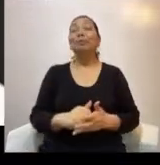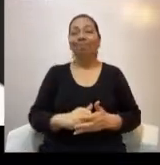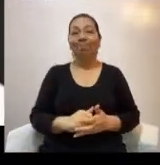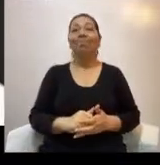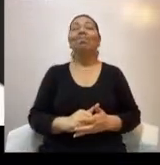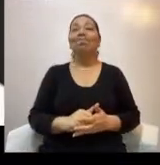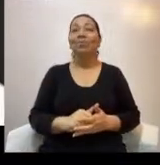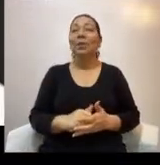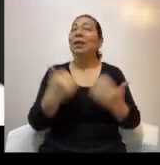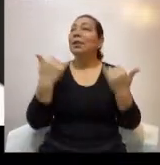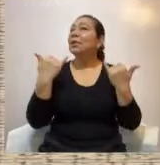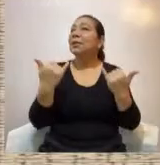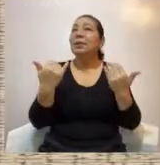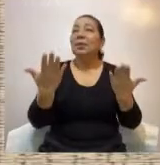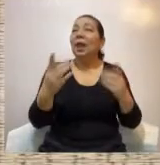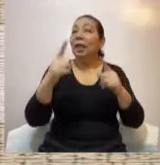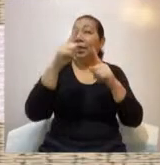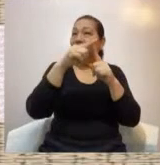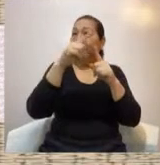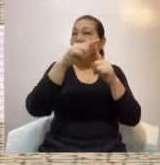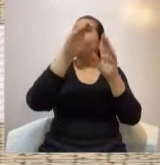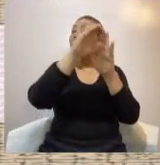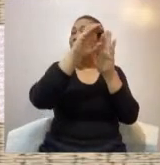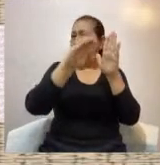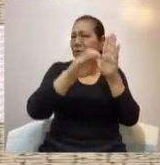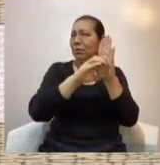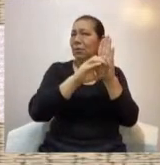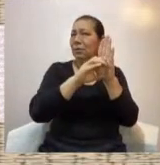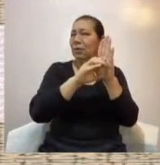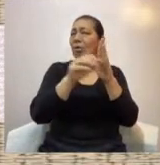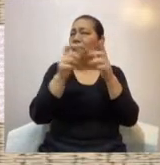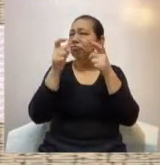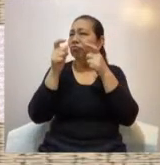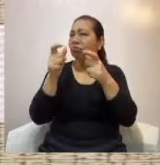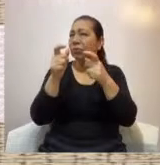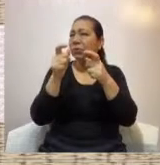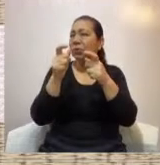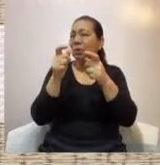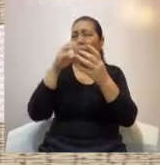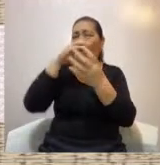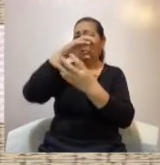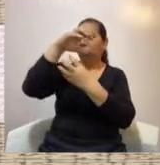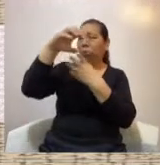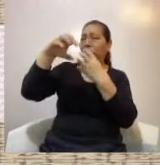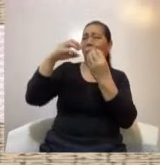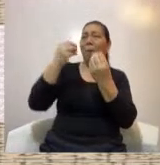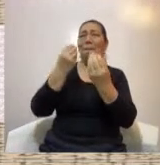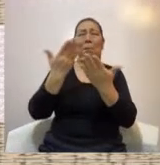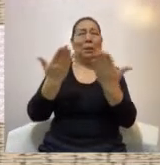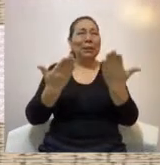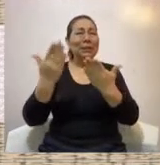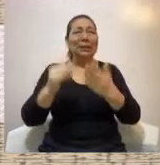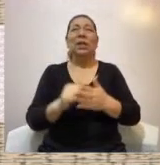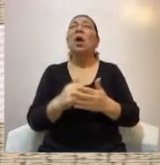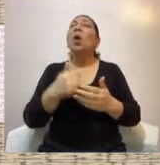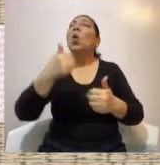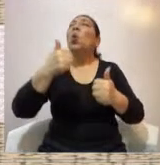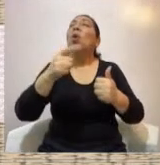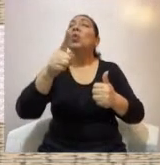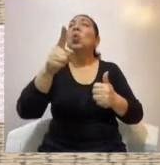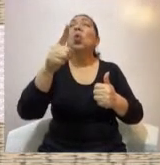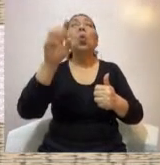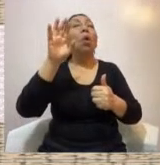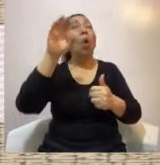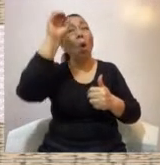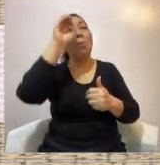país. Bien, en este caso el Tribunal Constitucional hace control difuso de constitucionalidad. ¿Cuál